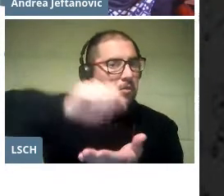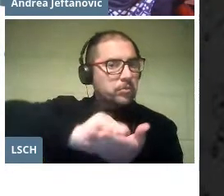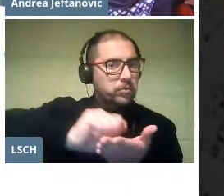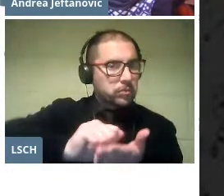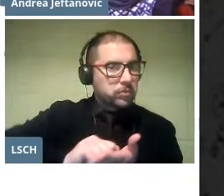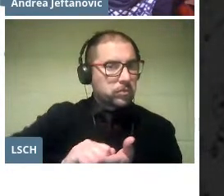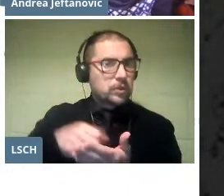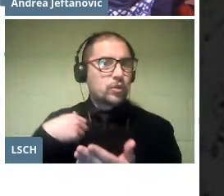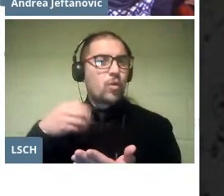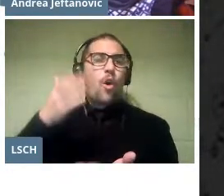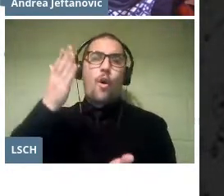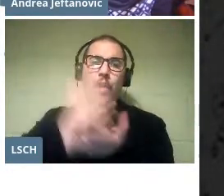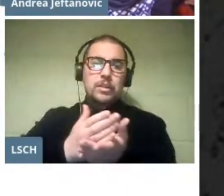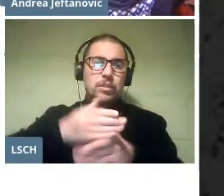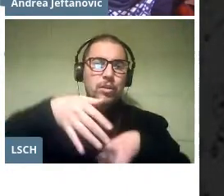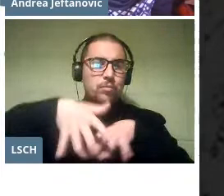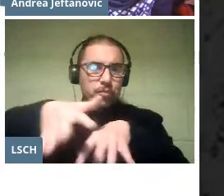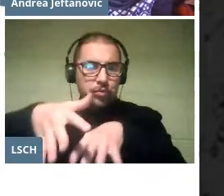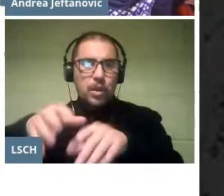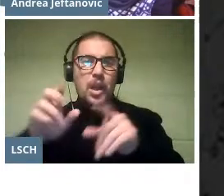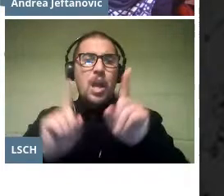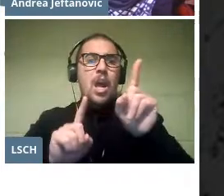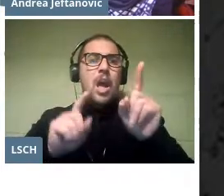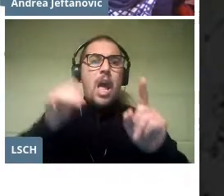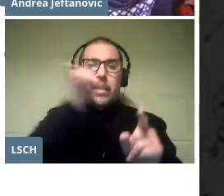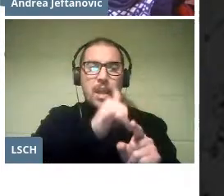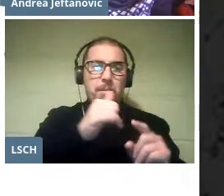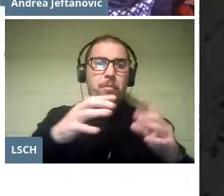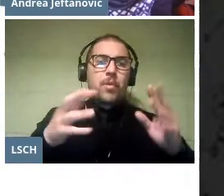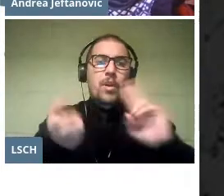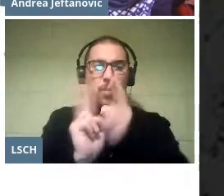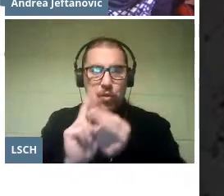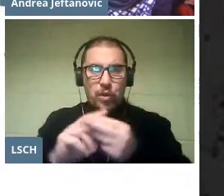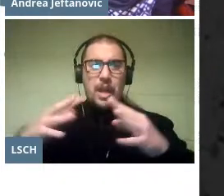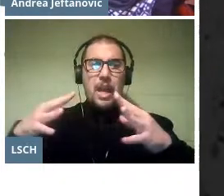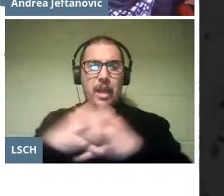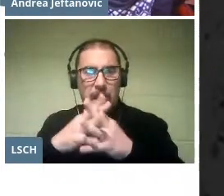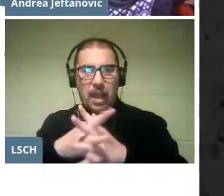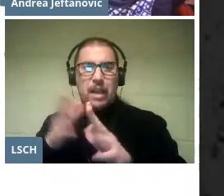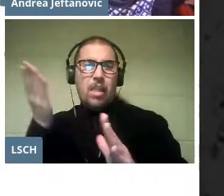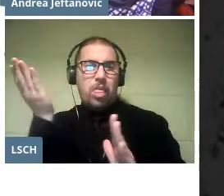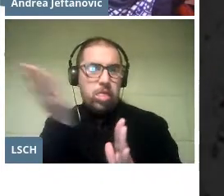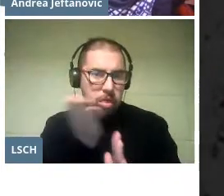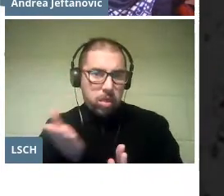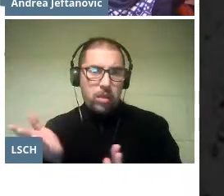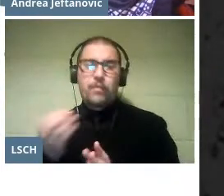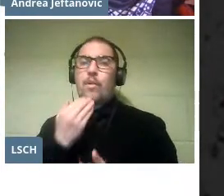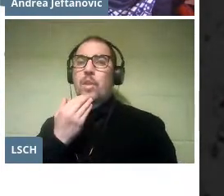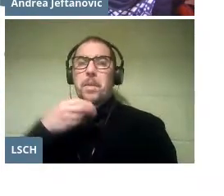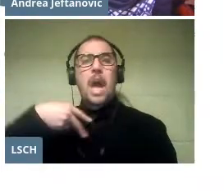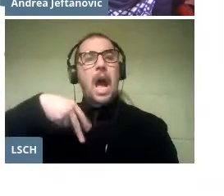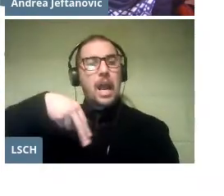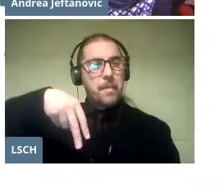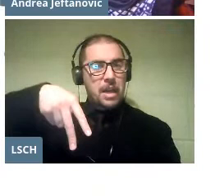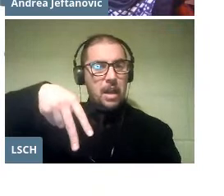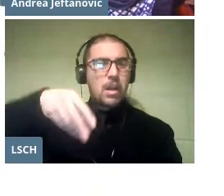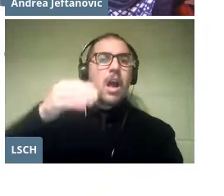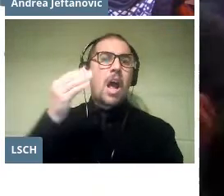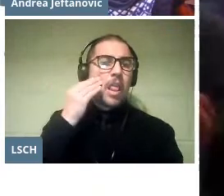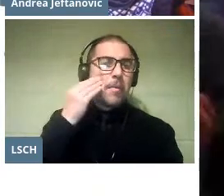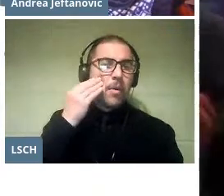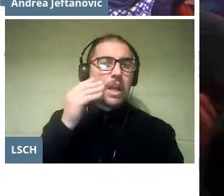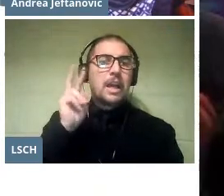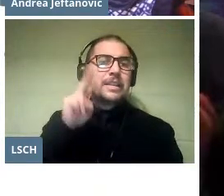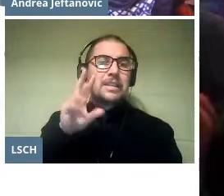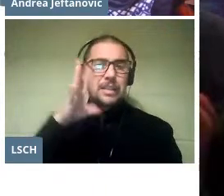peregrinajes forzados en épocas de crisis, revoluciones, guerra, exterminio. O se camina sobre un lugar de memoria para no